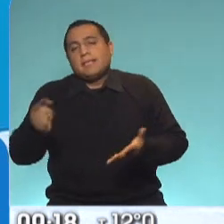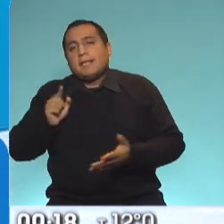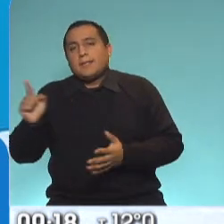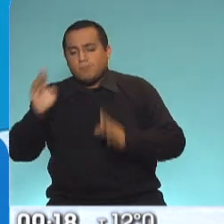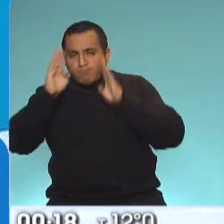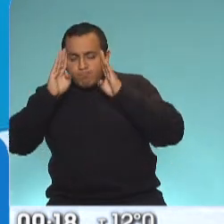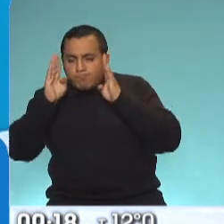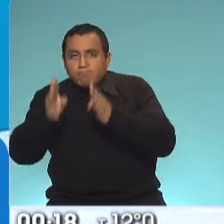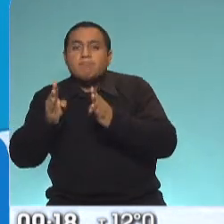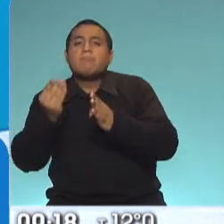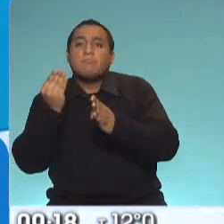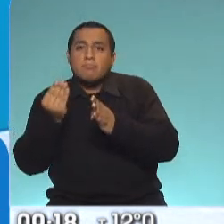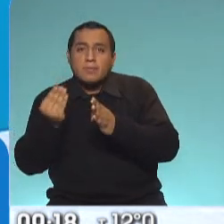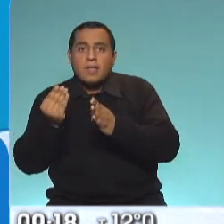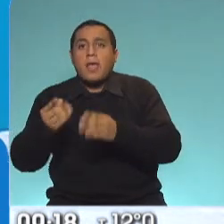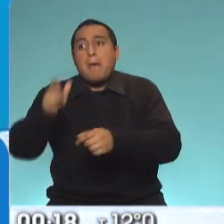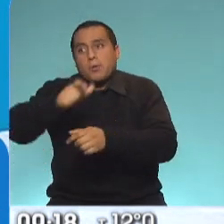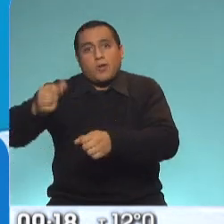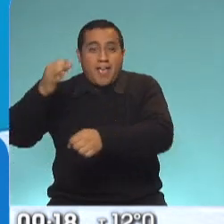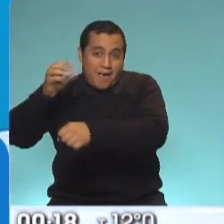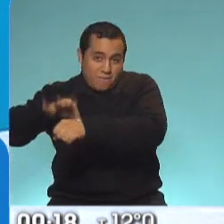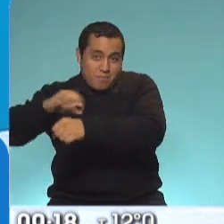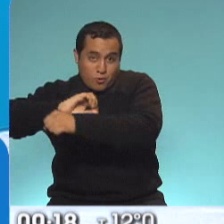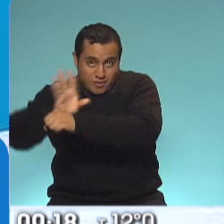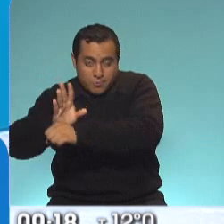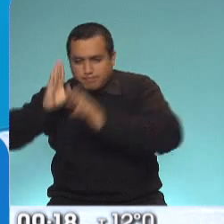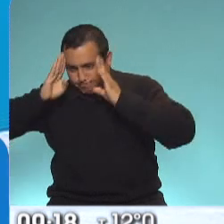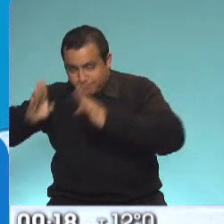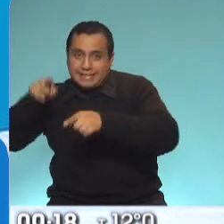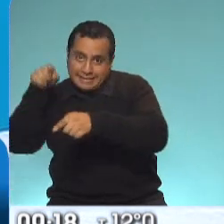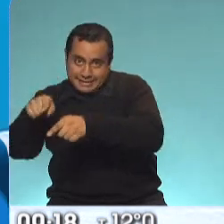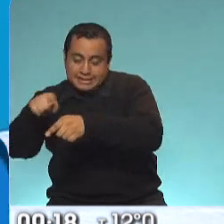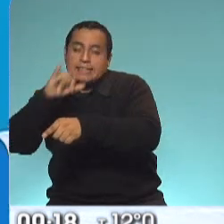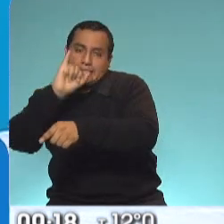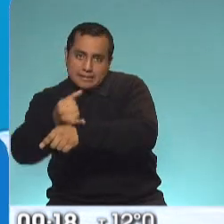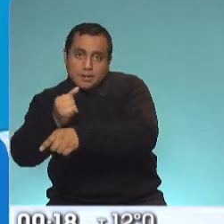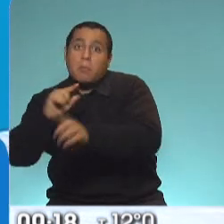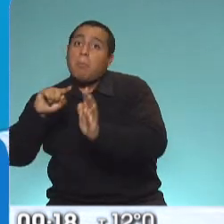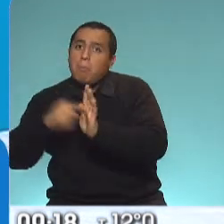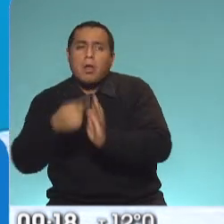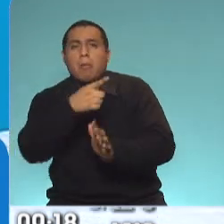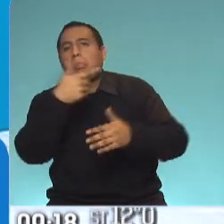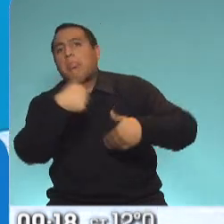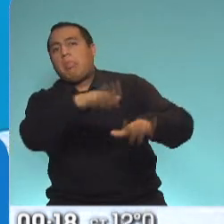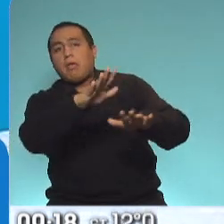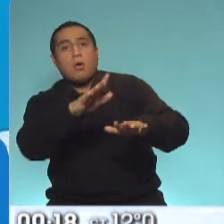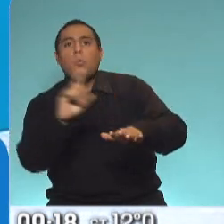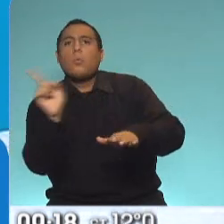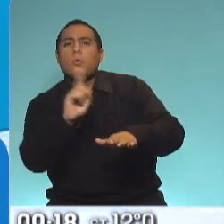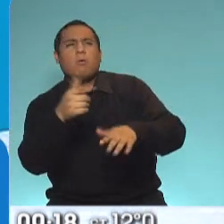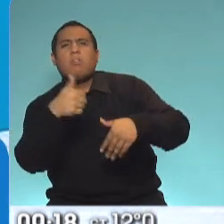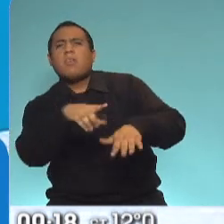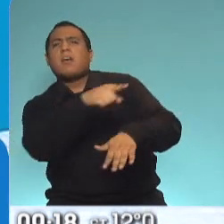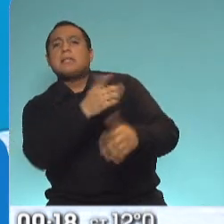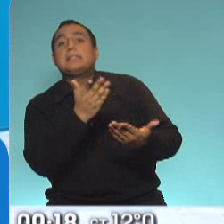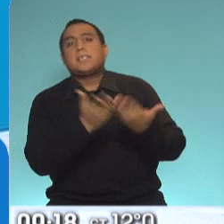en la atención de los casos de coronavirus, que no se descuiden la atención de los